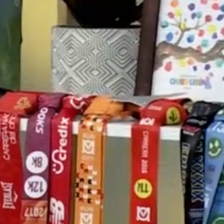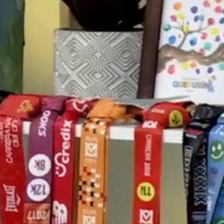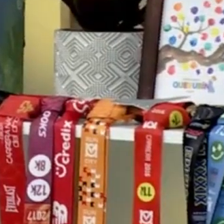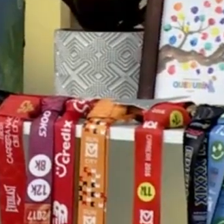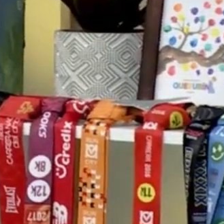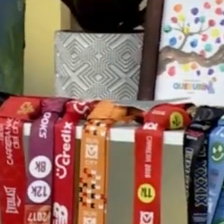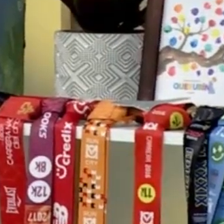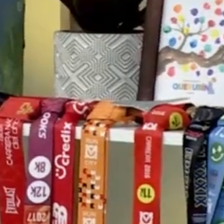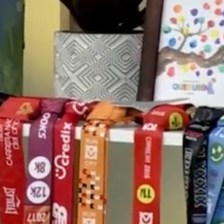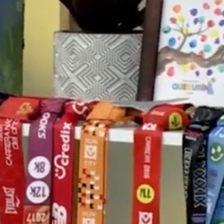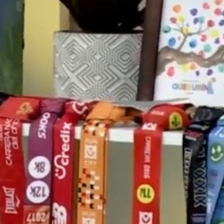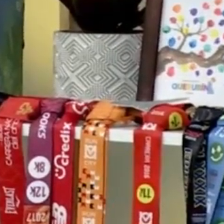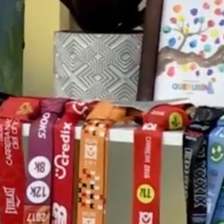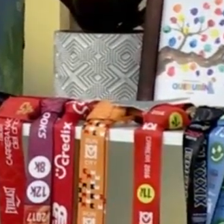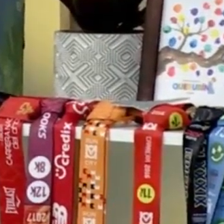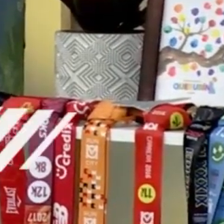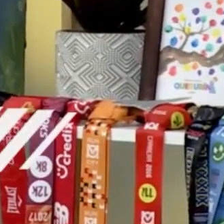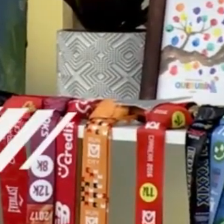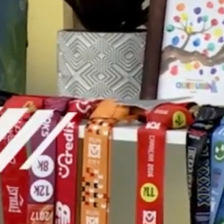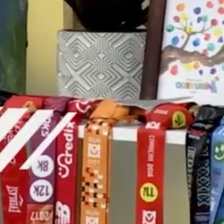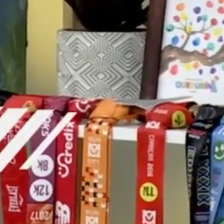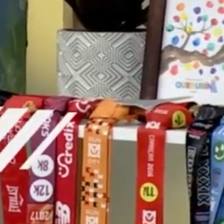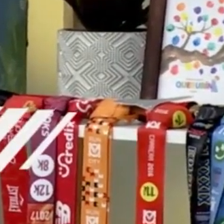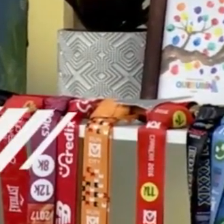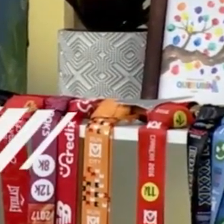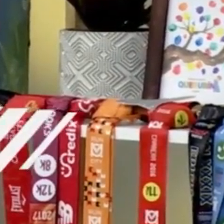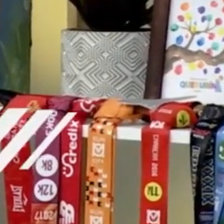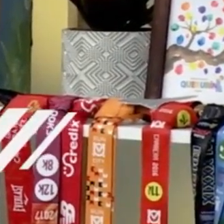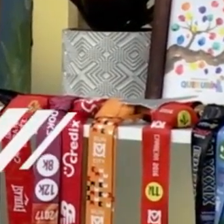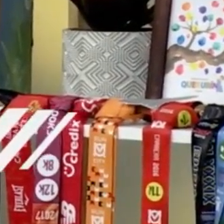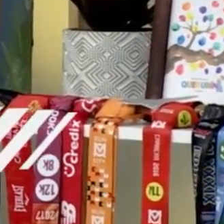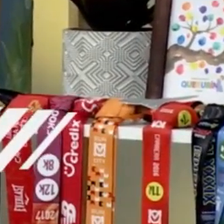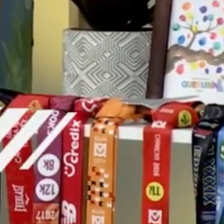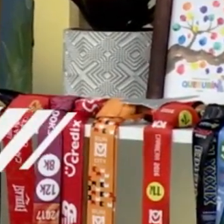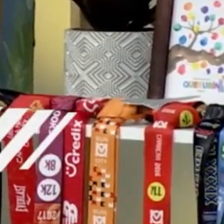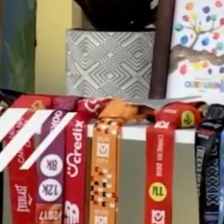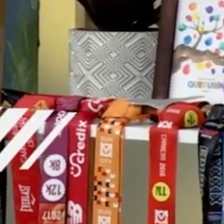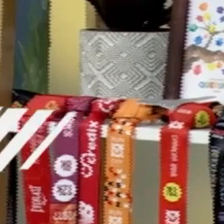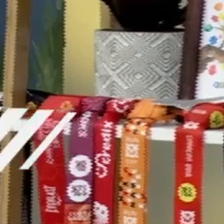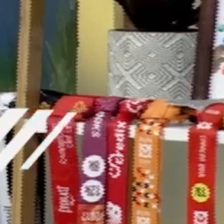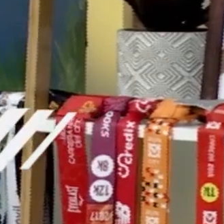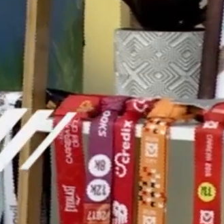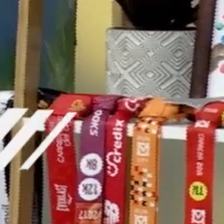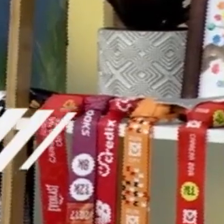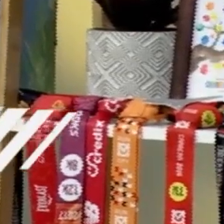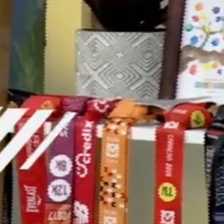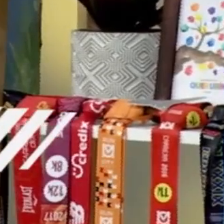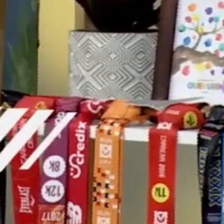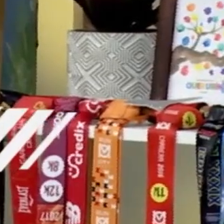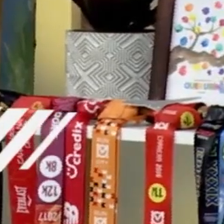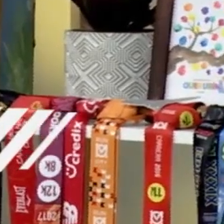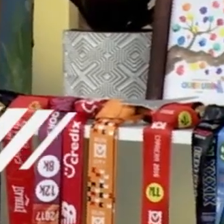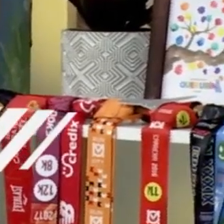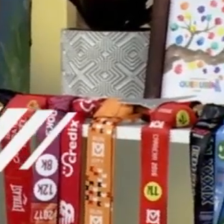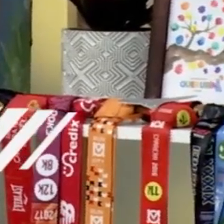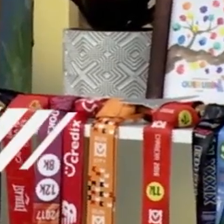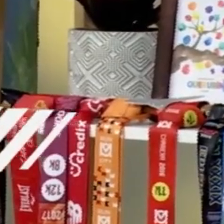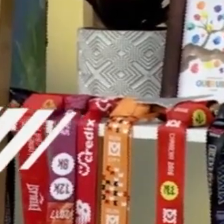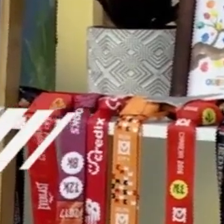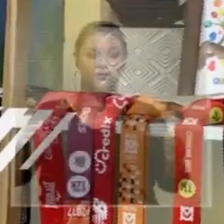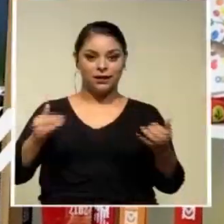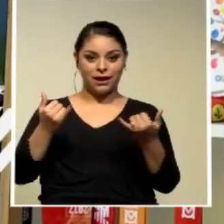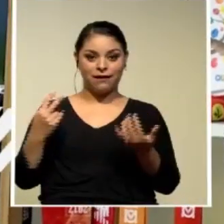Buenos días, niños y niñas. Es un gusto estar con ustedes en esta mañana de miércoles. Un saludo para todos los niños que recién